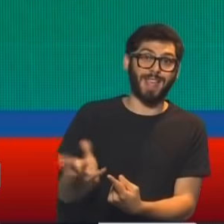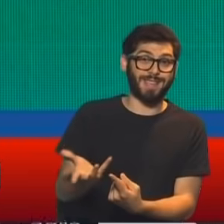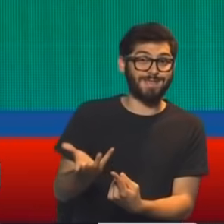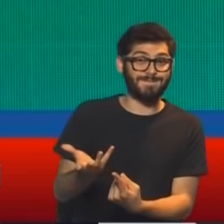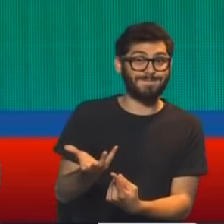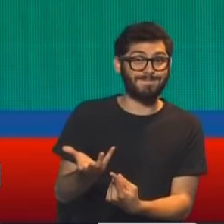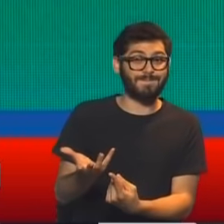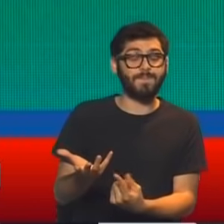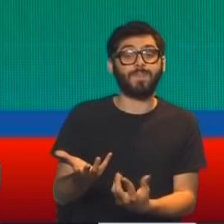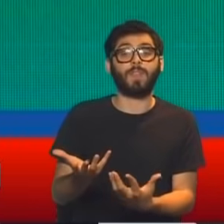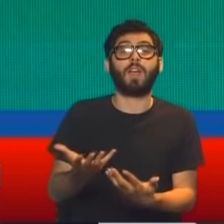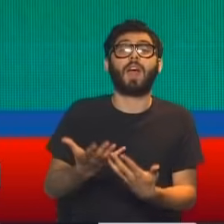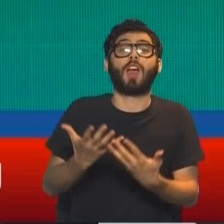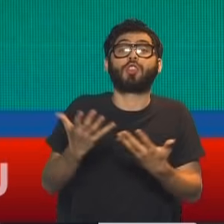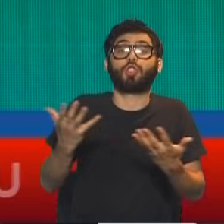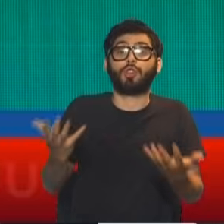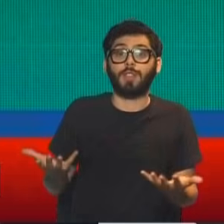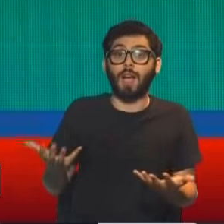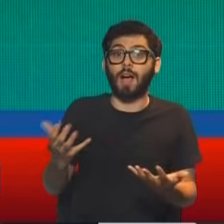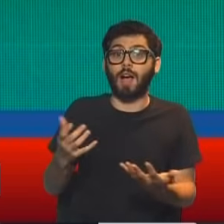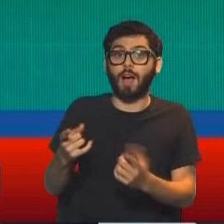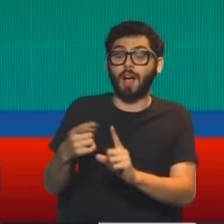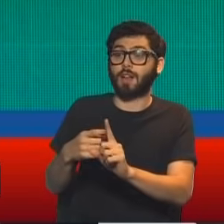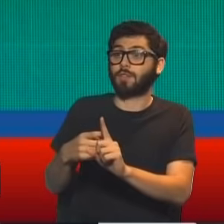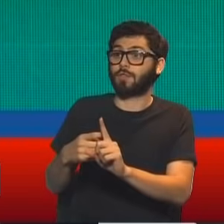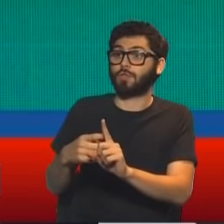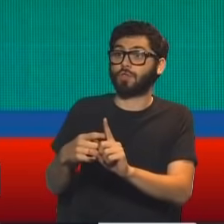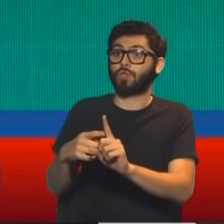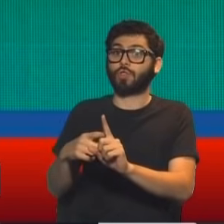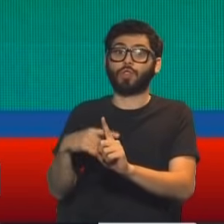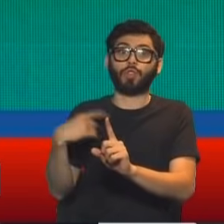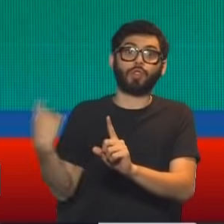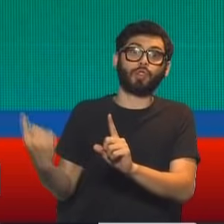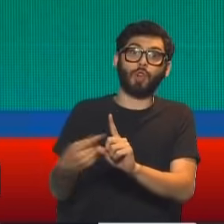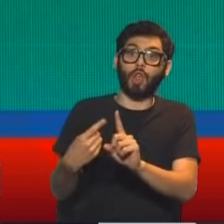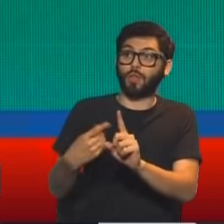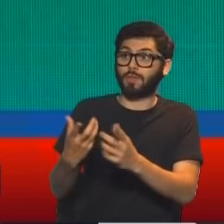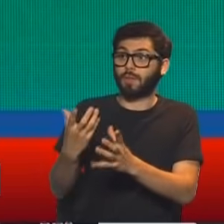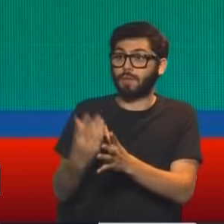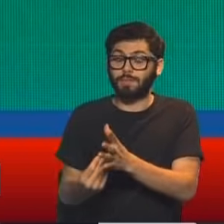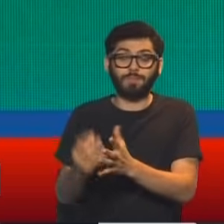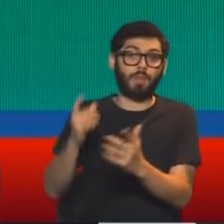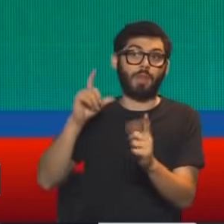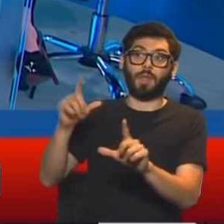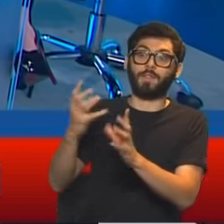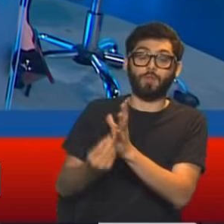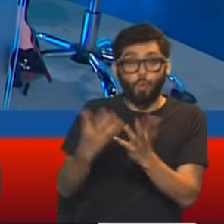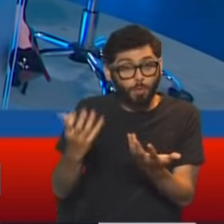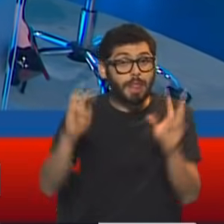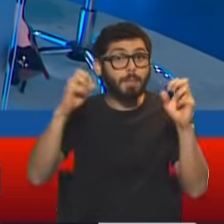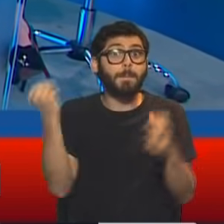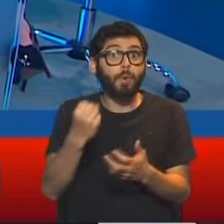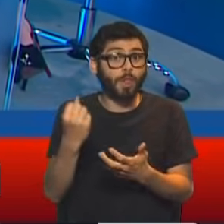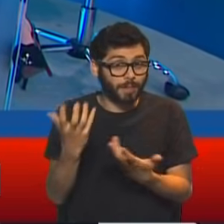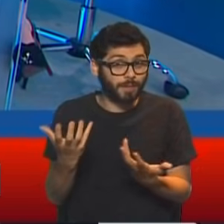de repente, caer todos en el barro, digo, colabora con esa intención. Bueno, no nos lleva a discutir lo importante. ¿Por qué